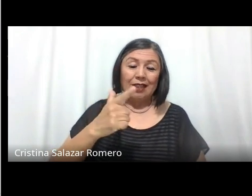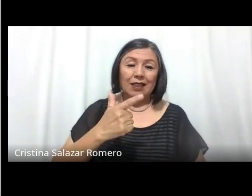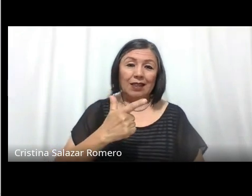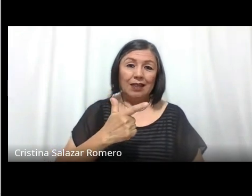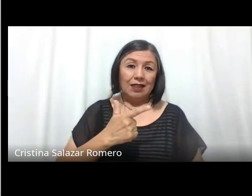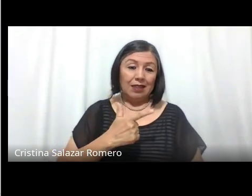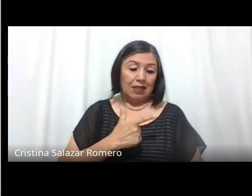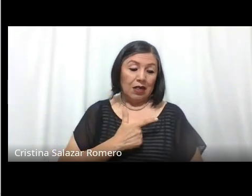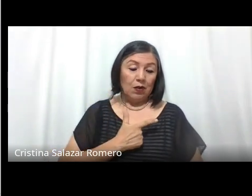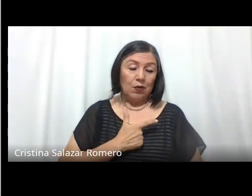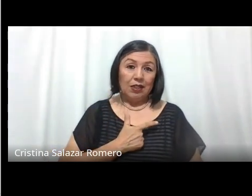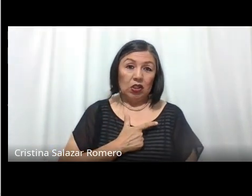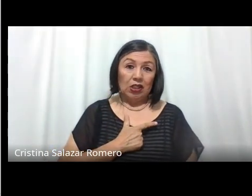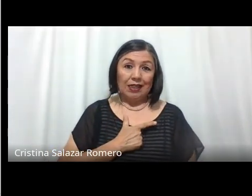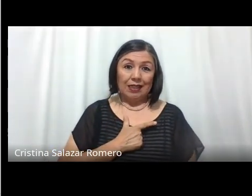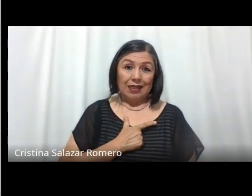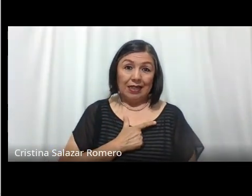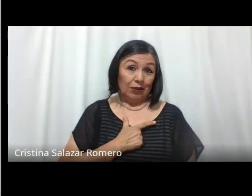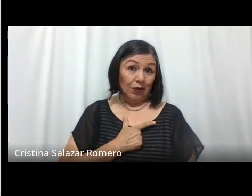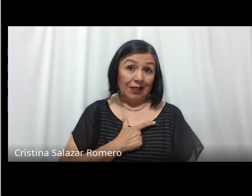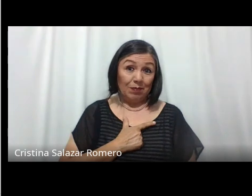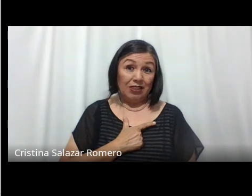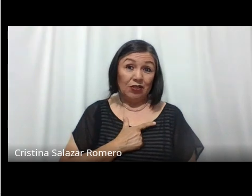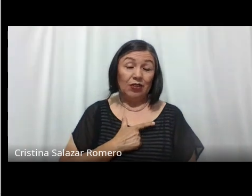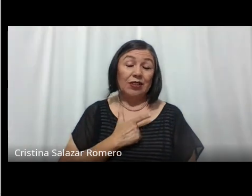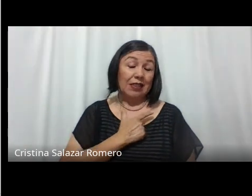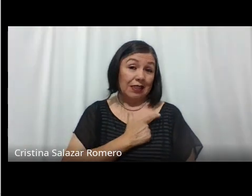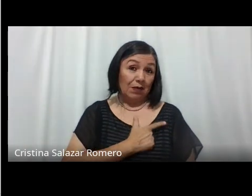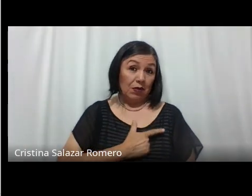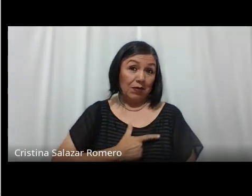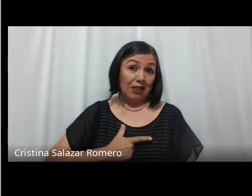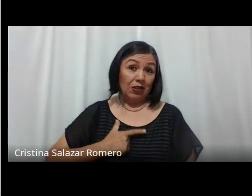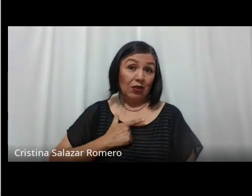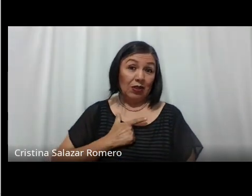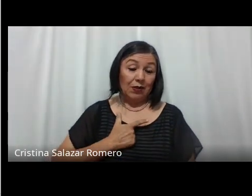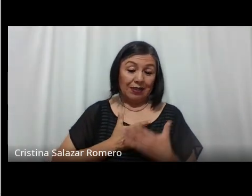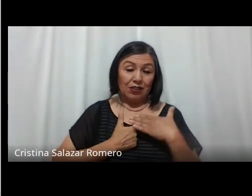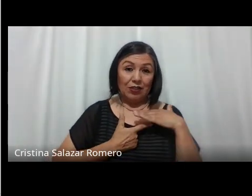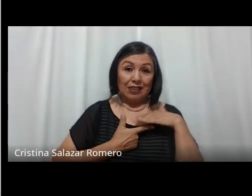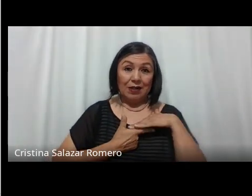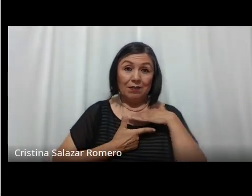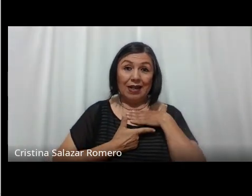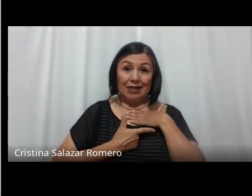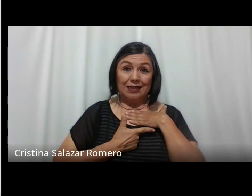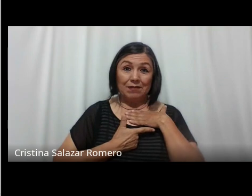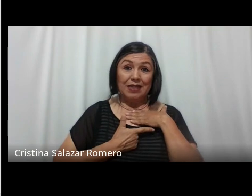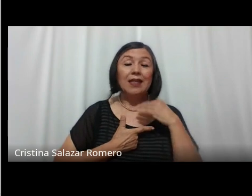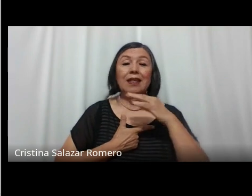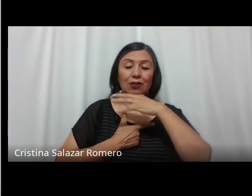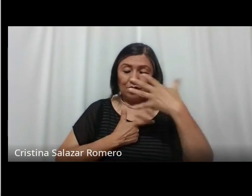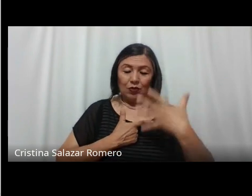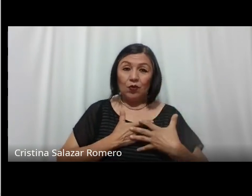¿sí? La ubico en la altura del pecho. Este es el movimiento, la orientación es palma hacia